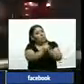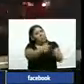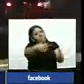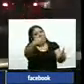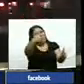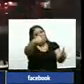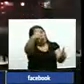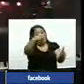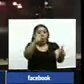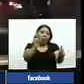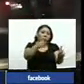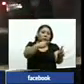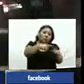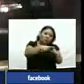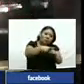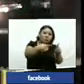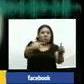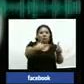y arma blanca.